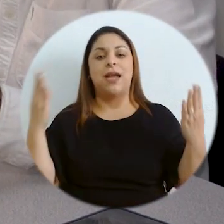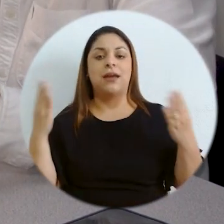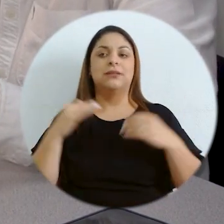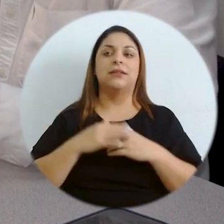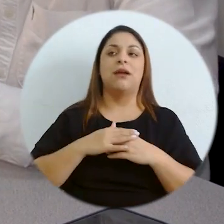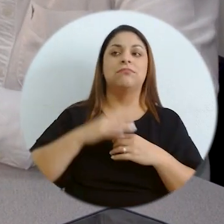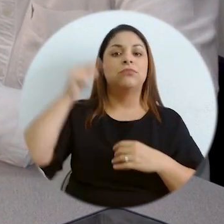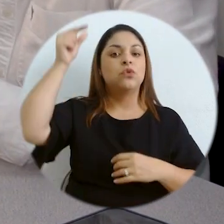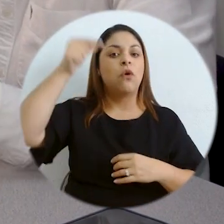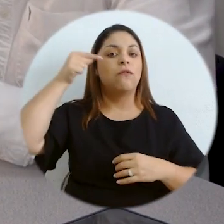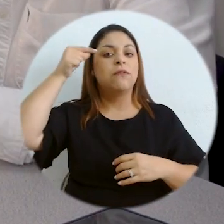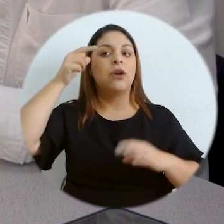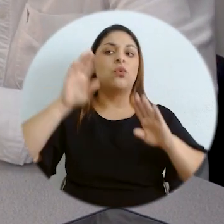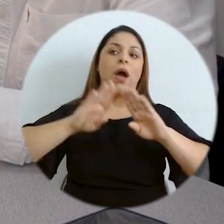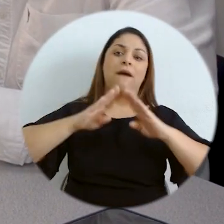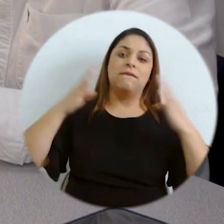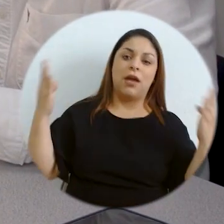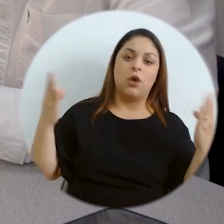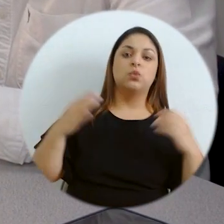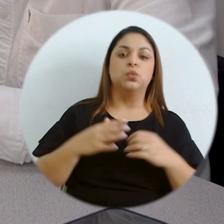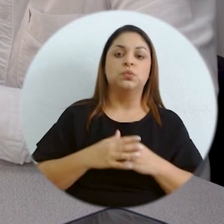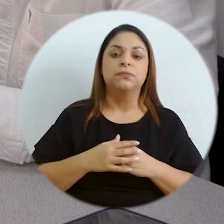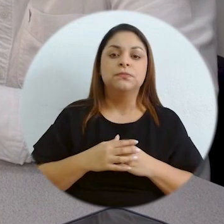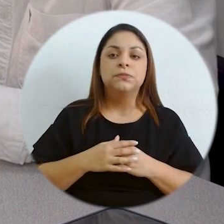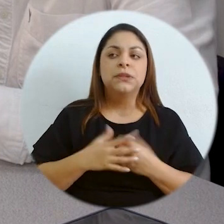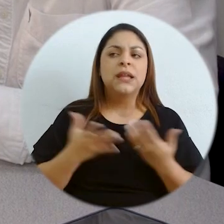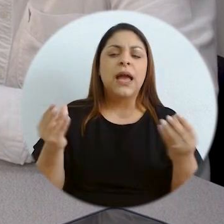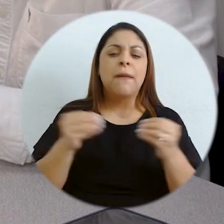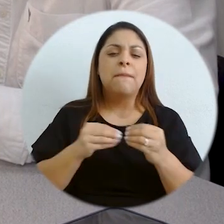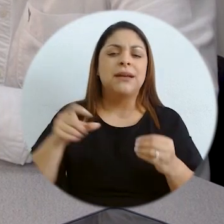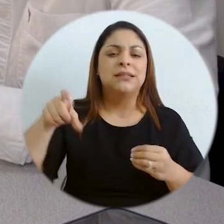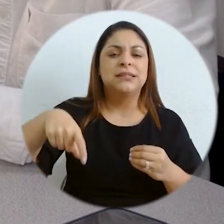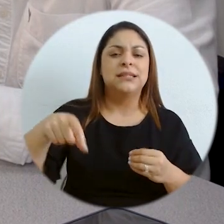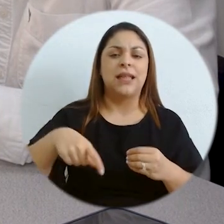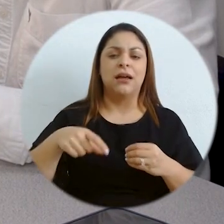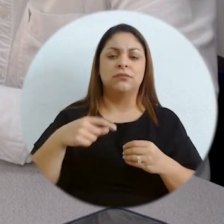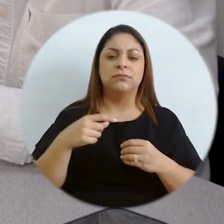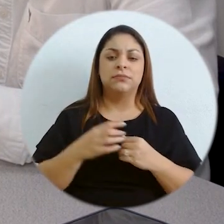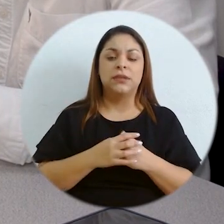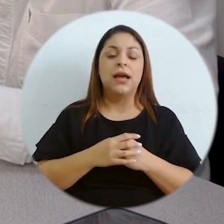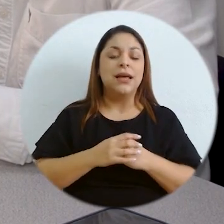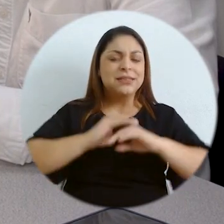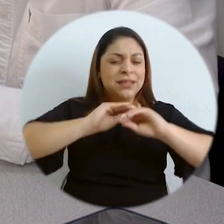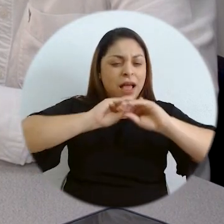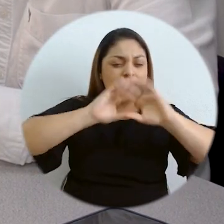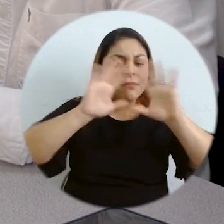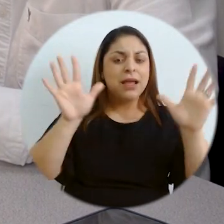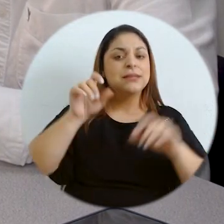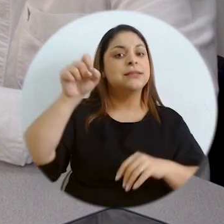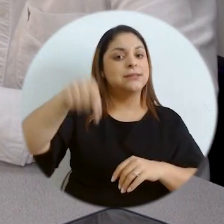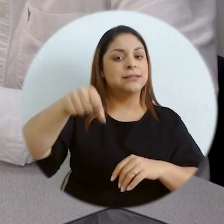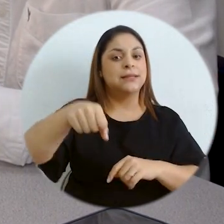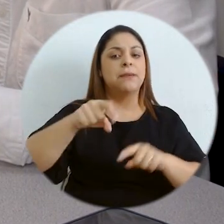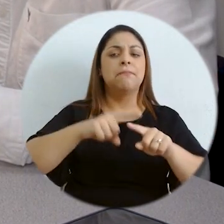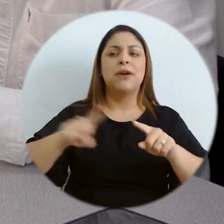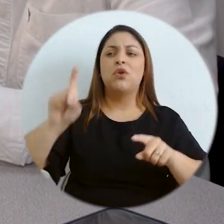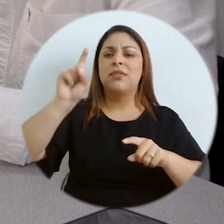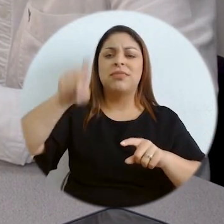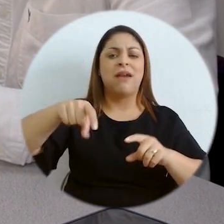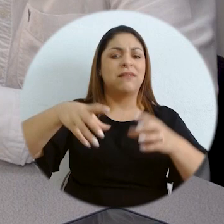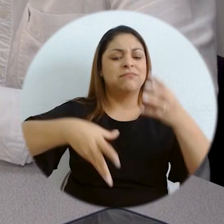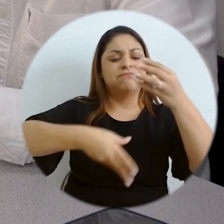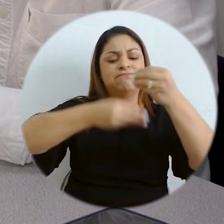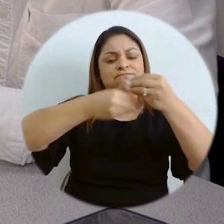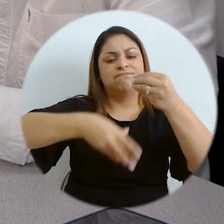un gobierno abierto, ¿qué más se requiere? Es que la transparencia, cuando hablamos de gobierno abierto, hablamos de ecosistema.